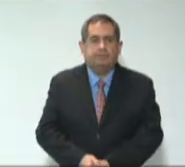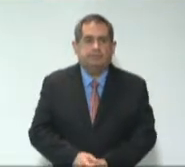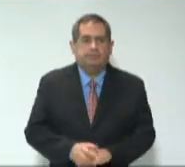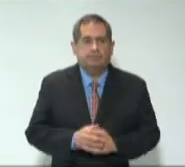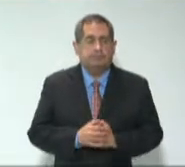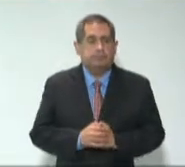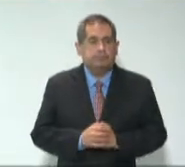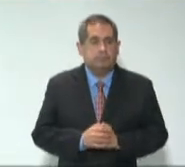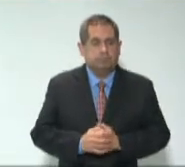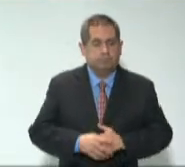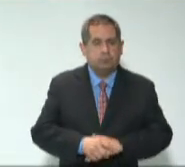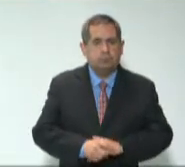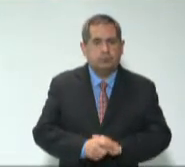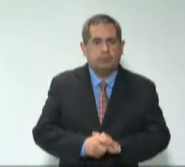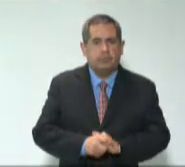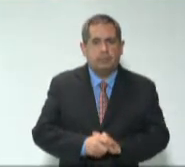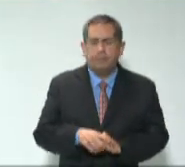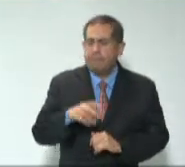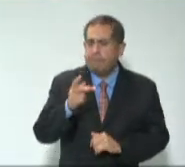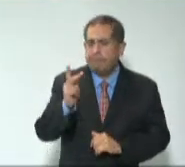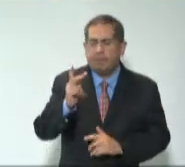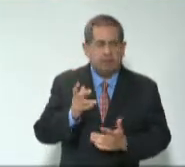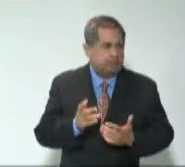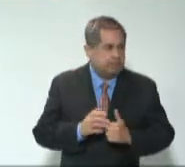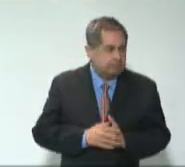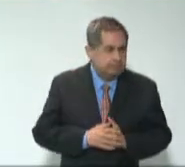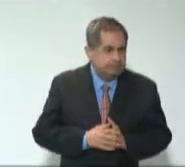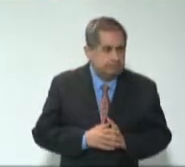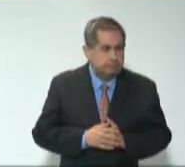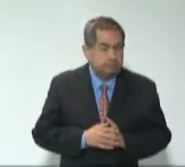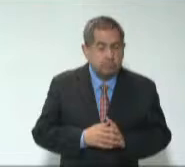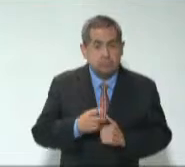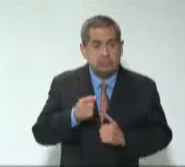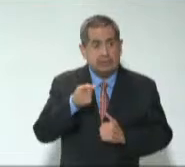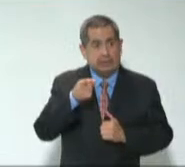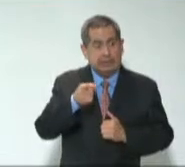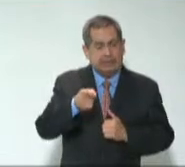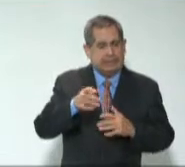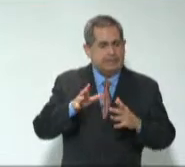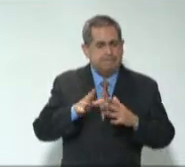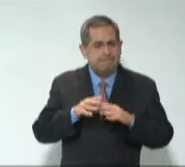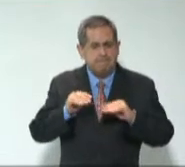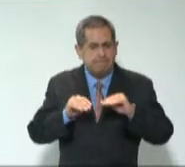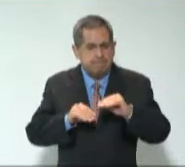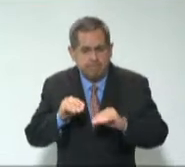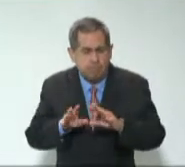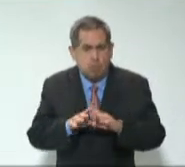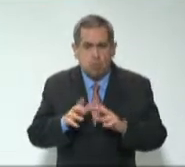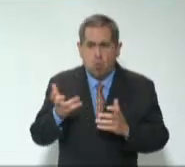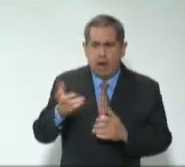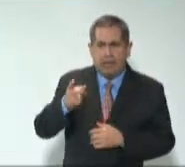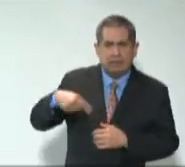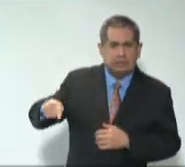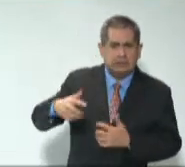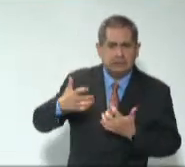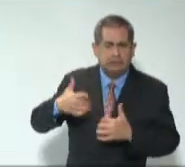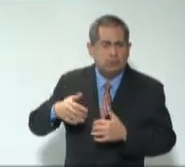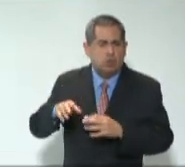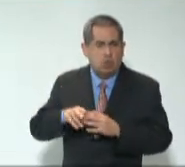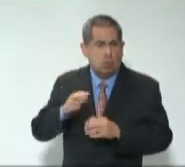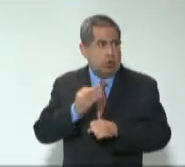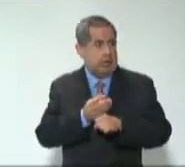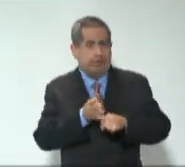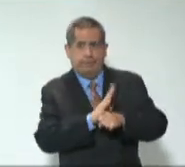18 de septiembre Pero cómo es Su actuación y cómo es Su actual funcionamiento durante la